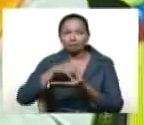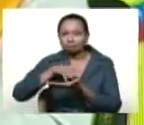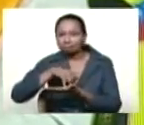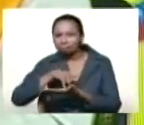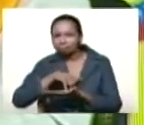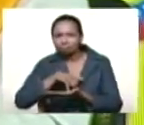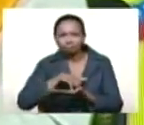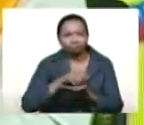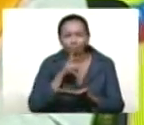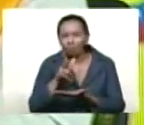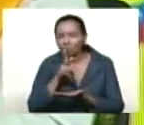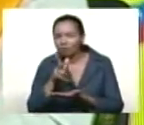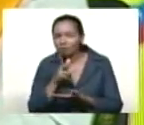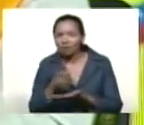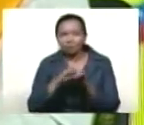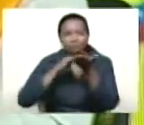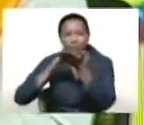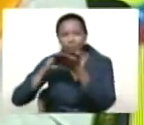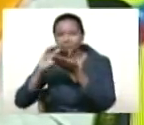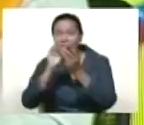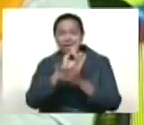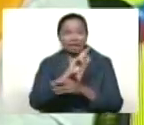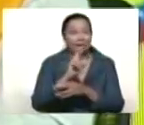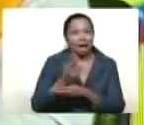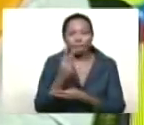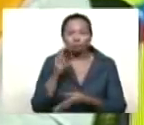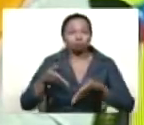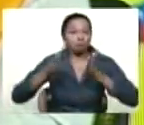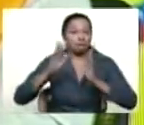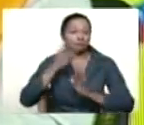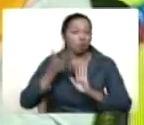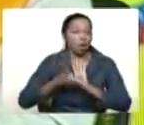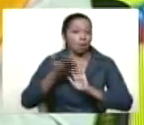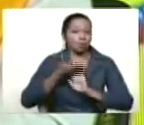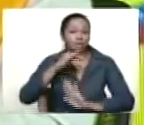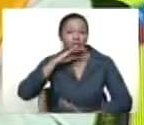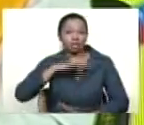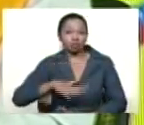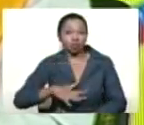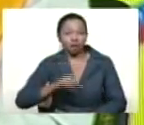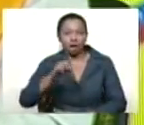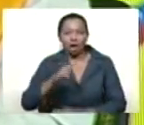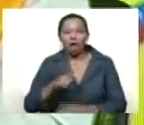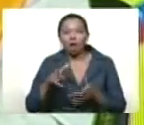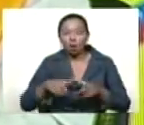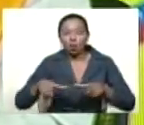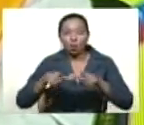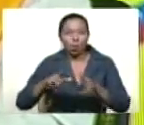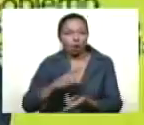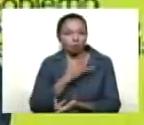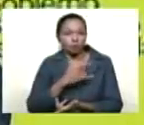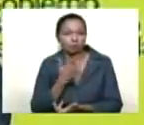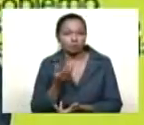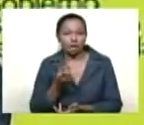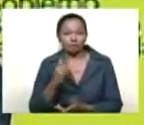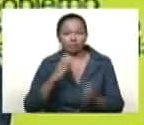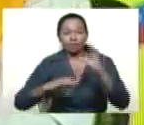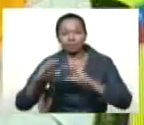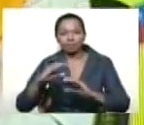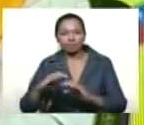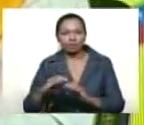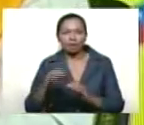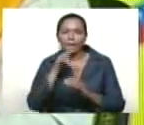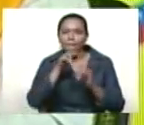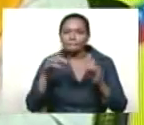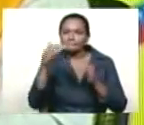deterioro. Y bueno, que hay que rescatar como patrimonio, edificio patrimonial que es, y como sede de la Universidad de la Ciencia de la Salud. ¿Cuántos pisos tiene ese edificio? Tiene 4